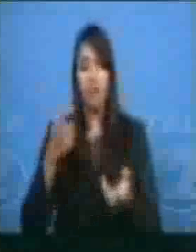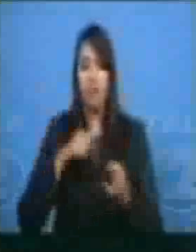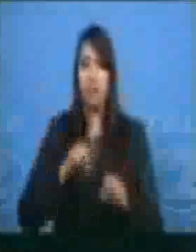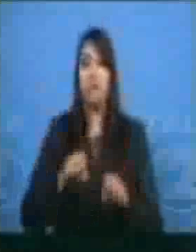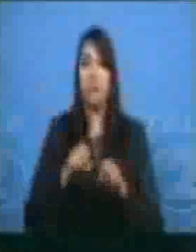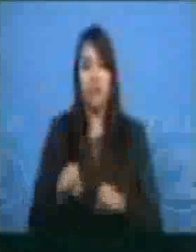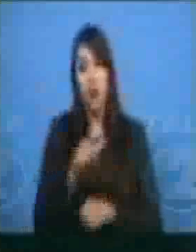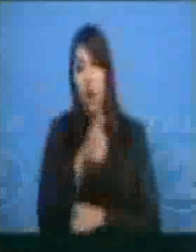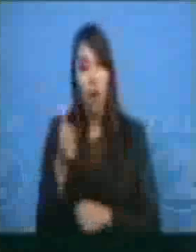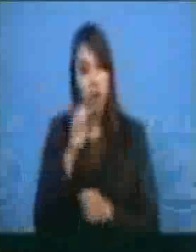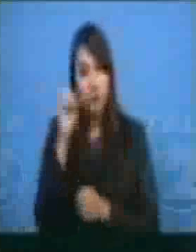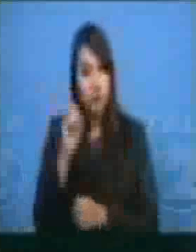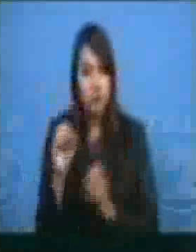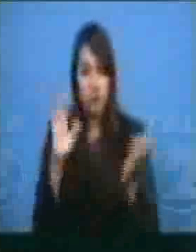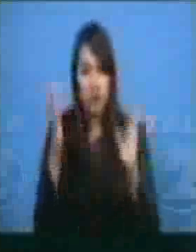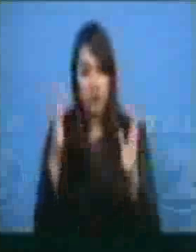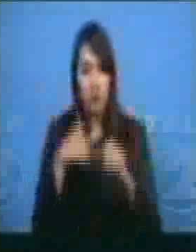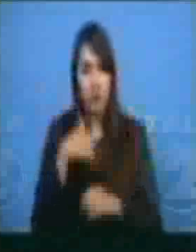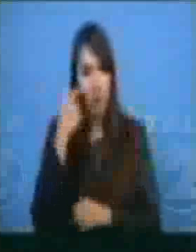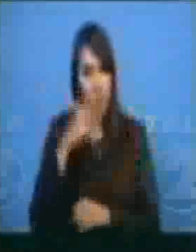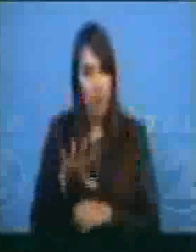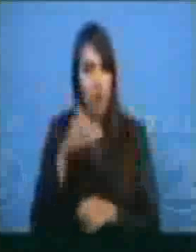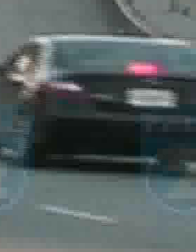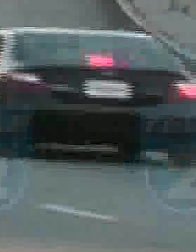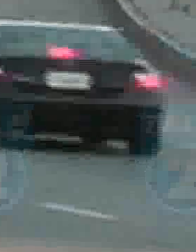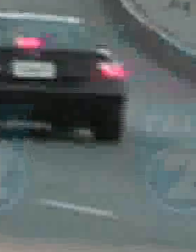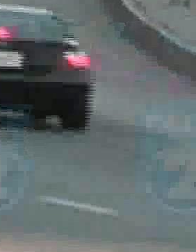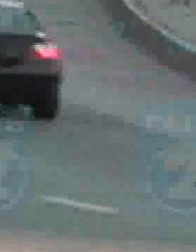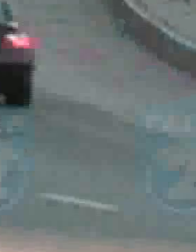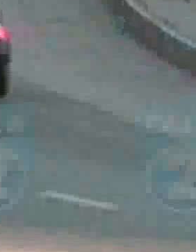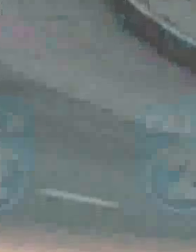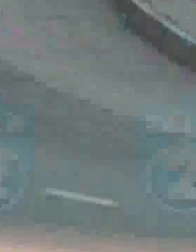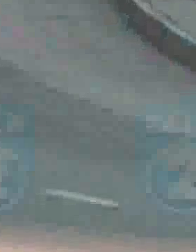otros porcentajes similares en el caso de las extorsiones.